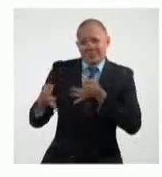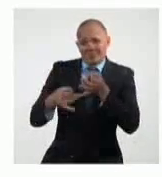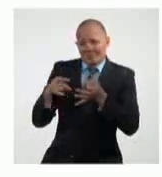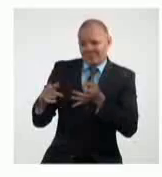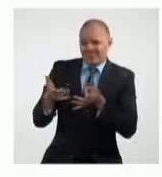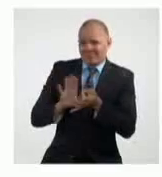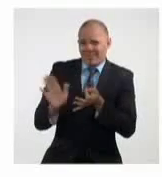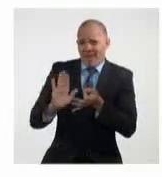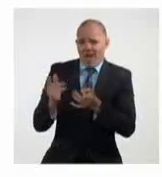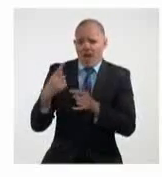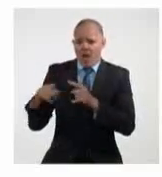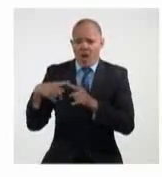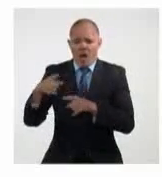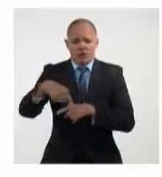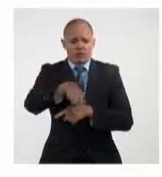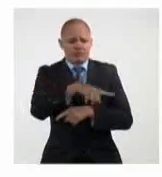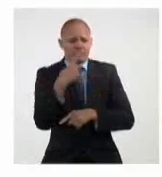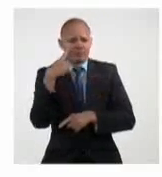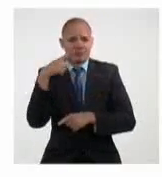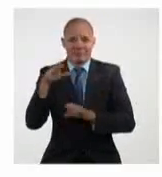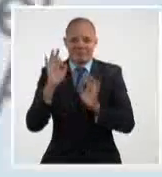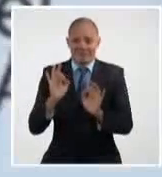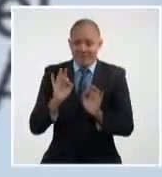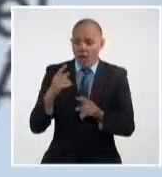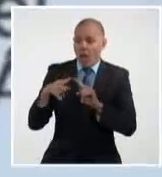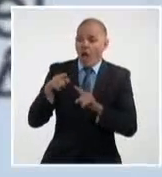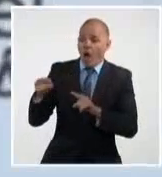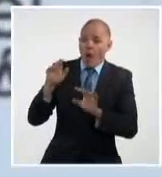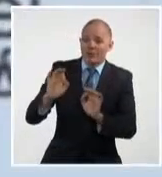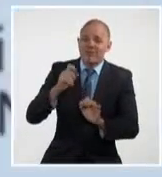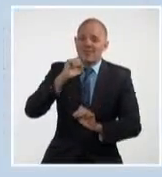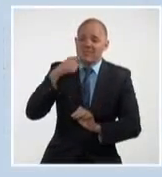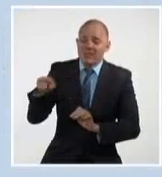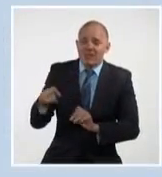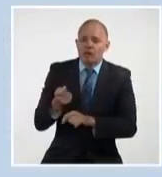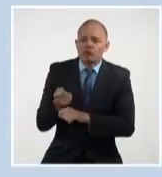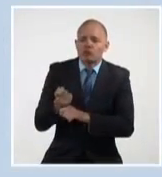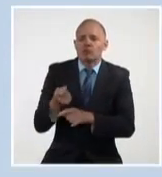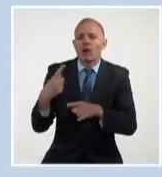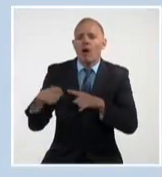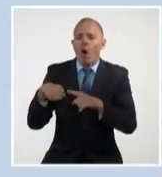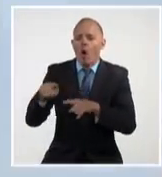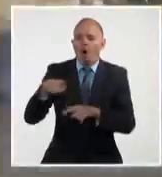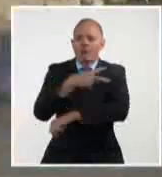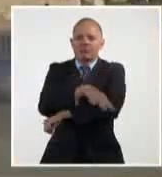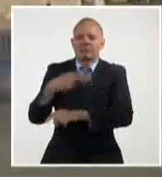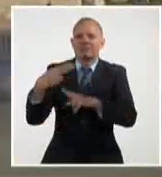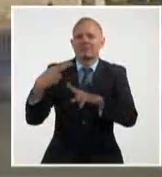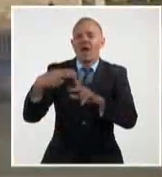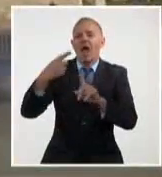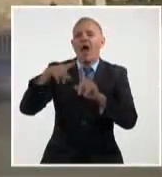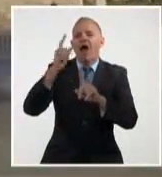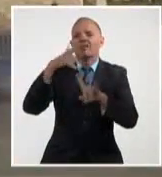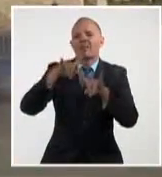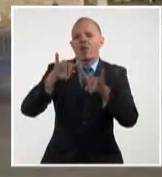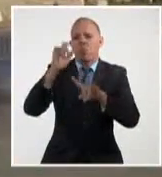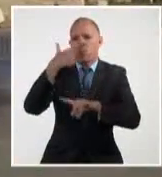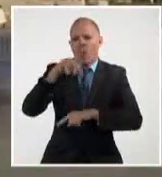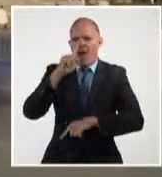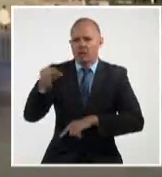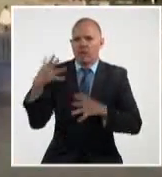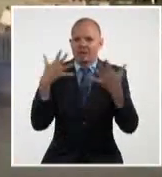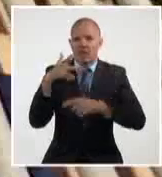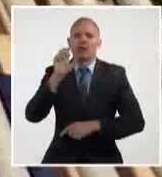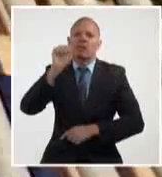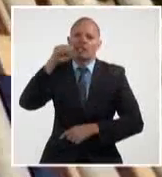reiteradas provocaciones por el apoyo de Estados Unidos al separatismo en la isla china de Taiwán. En Beijing predomina una mentalidad responsable sobre